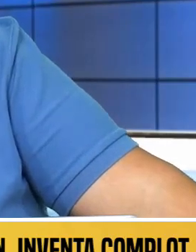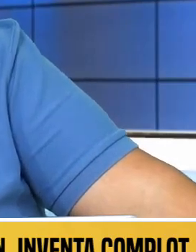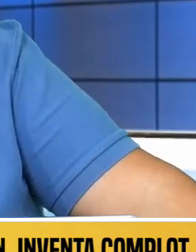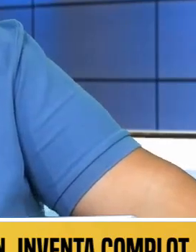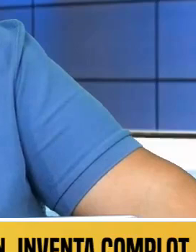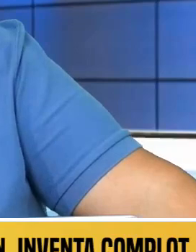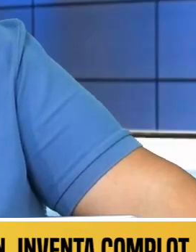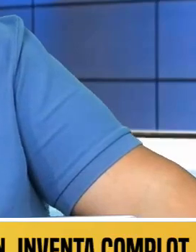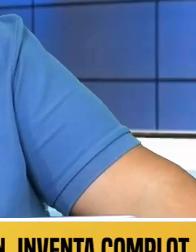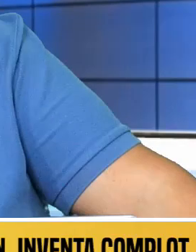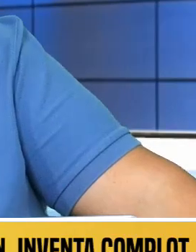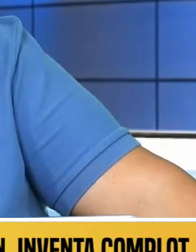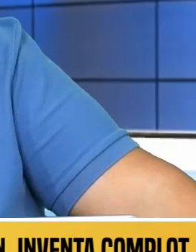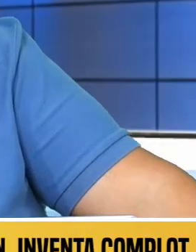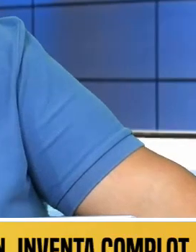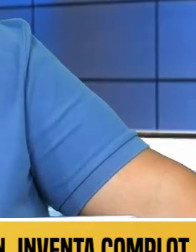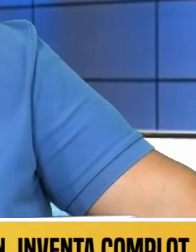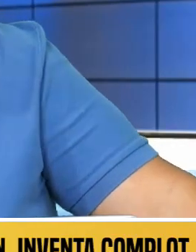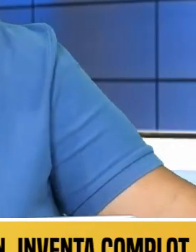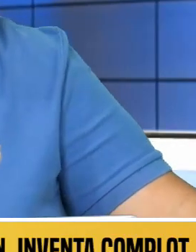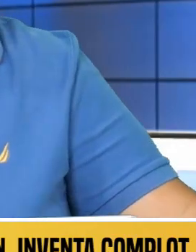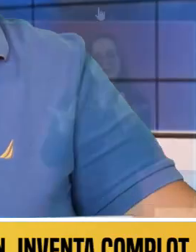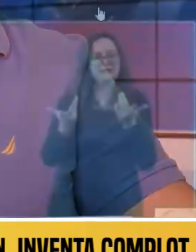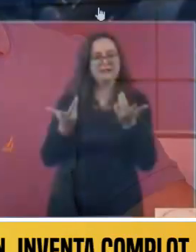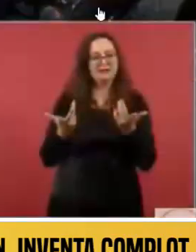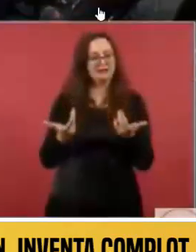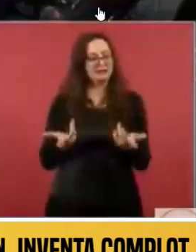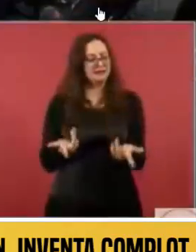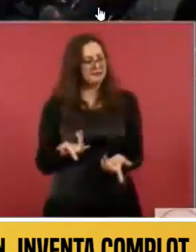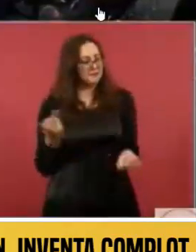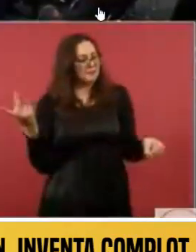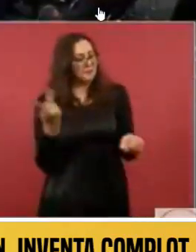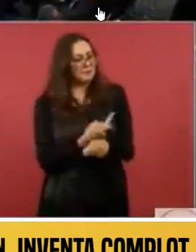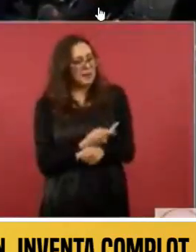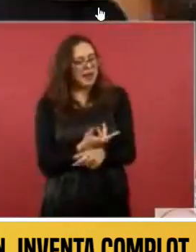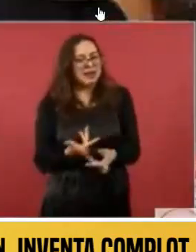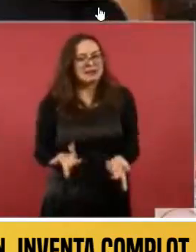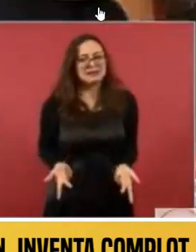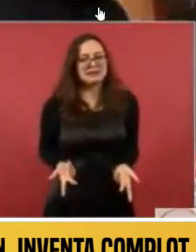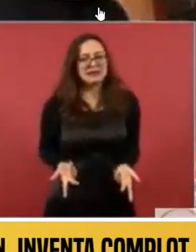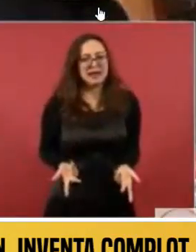beltrones te extraño no vamos a reportajes